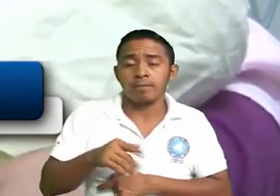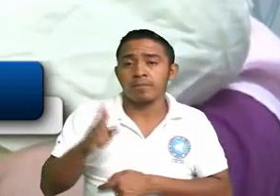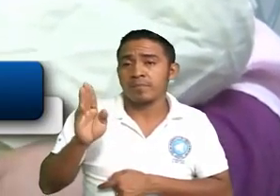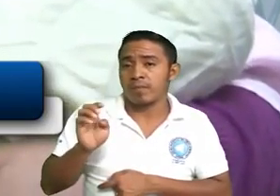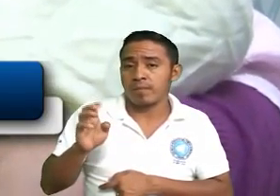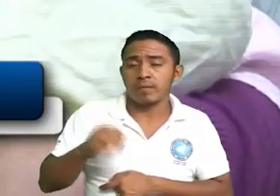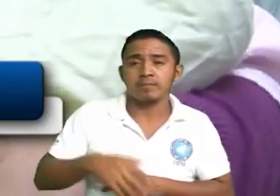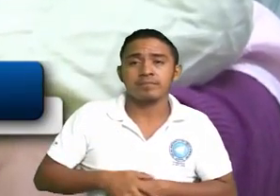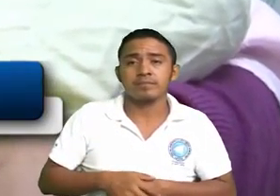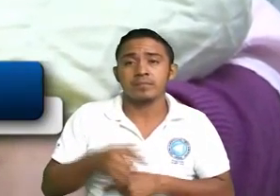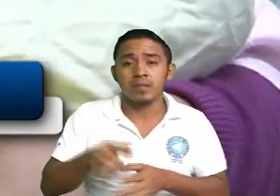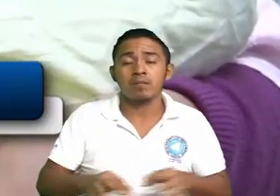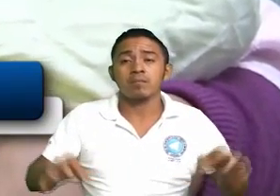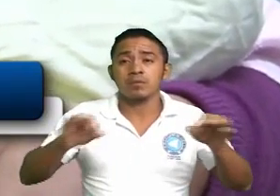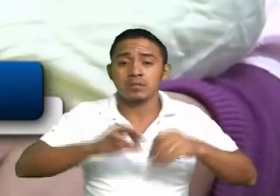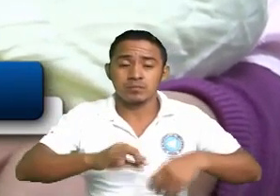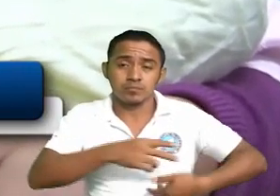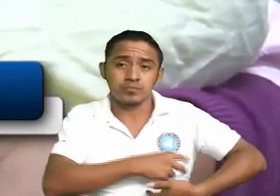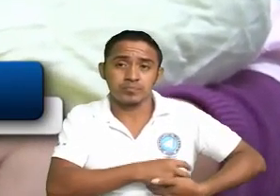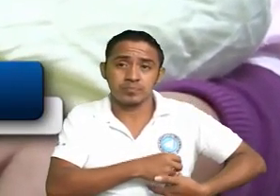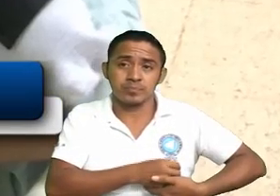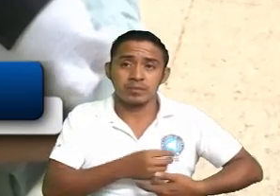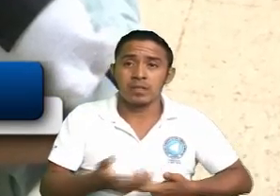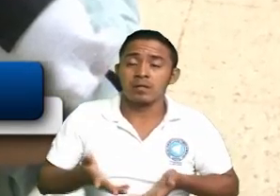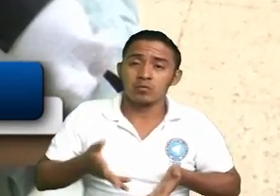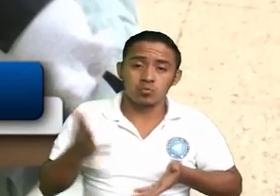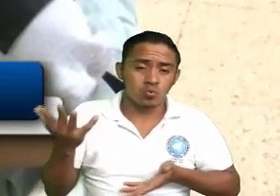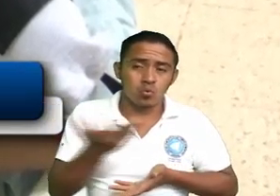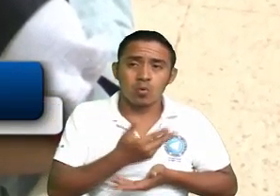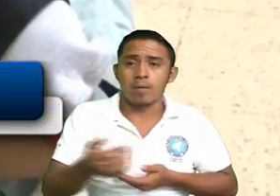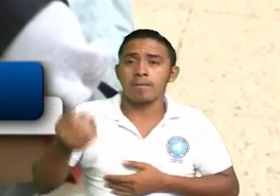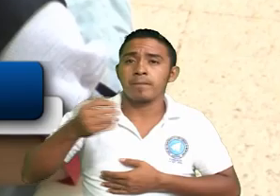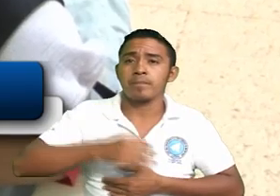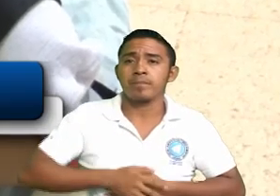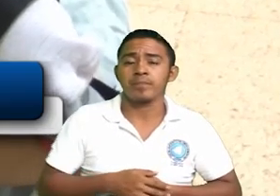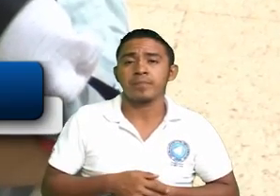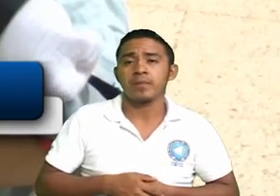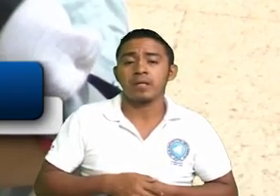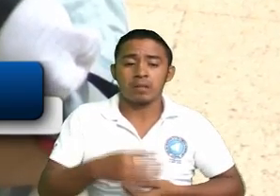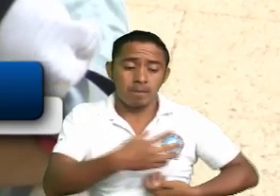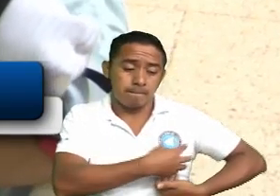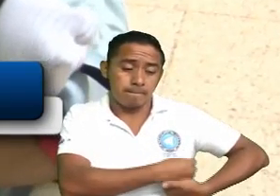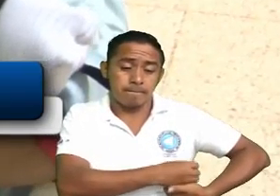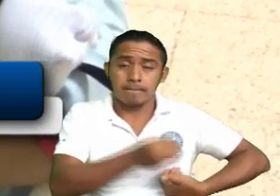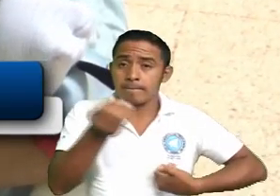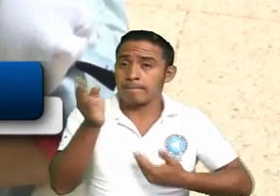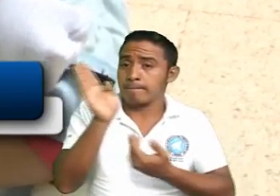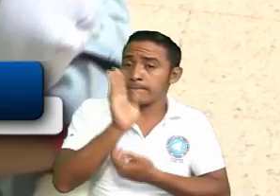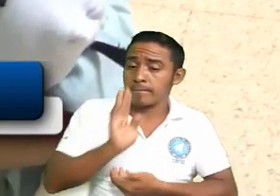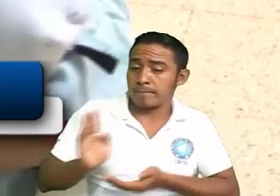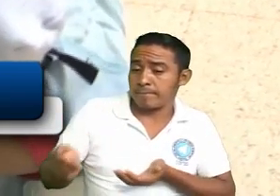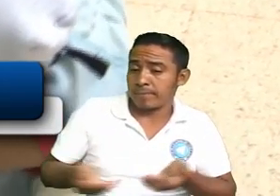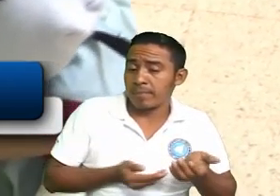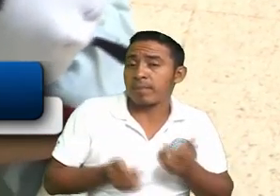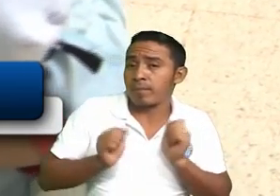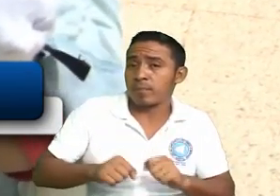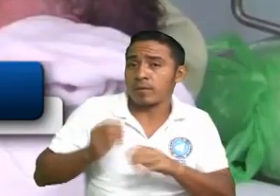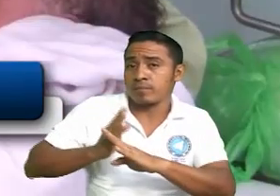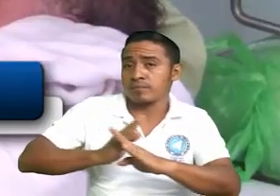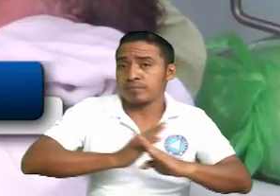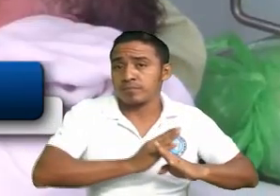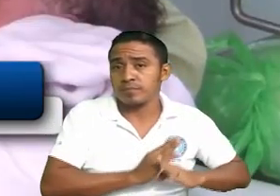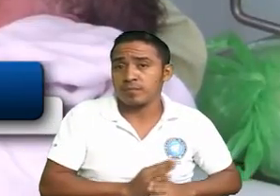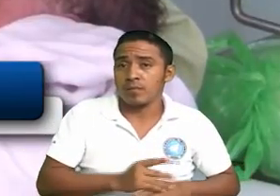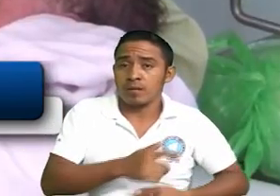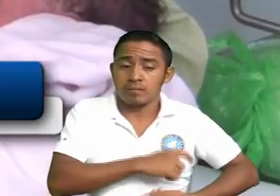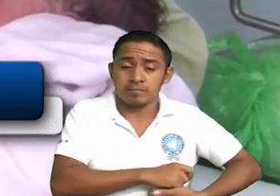bebé no va a tener una gran cantidad de leche. Entonces, el calostro no es nada más que inmunoglobulina y una leche rica en